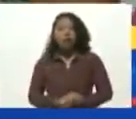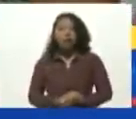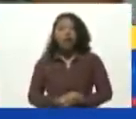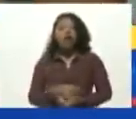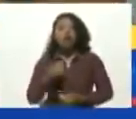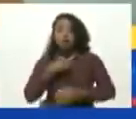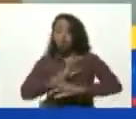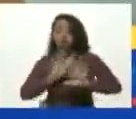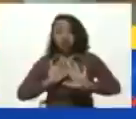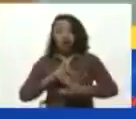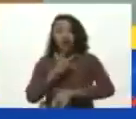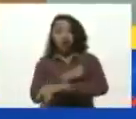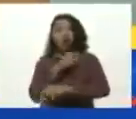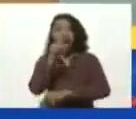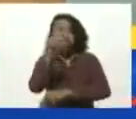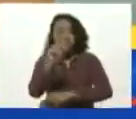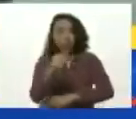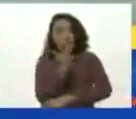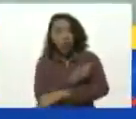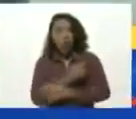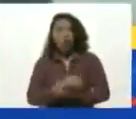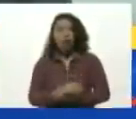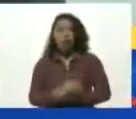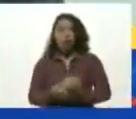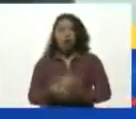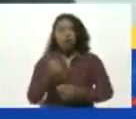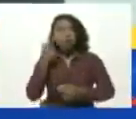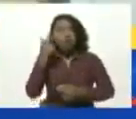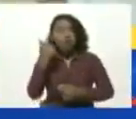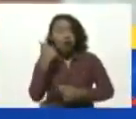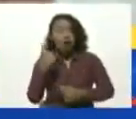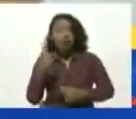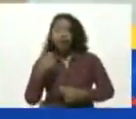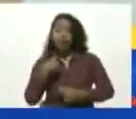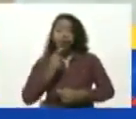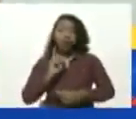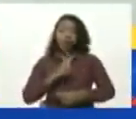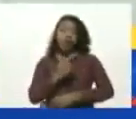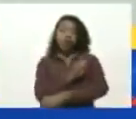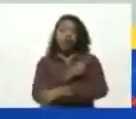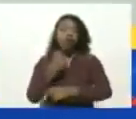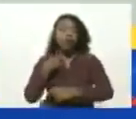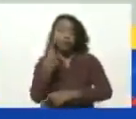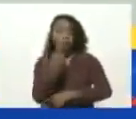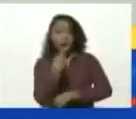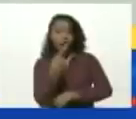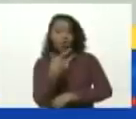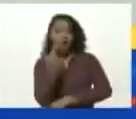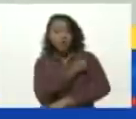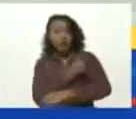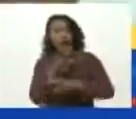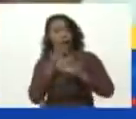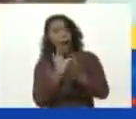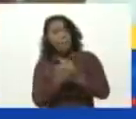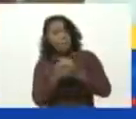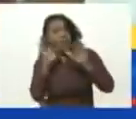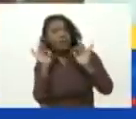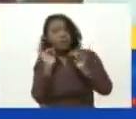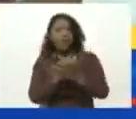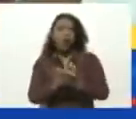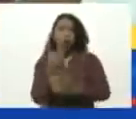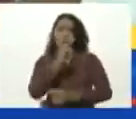ya me vacuné, vacúnate tú. O mira, yo no me he vacunado, vamos a vacunarnos las dos amiguis, o los dos